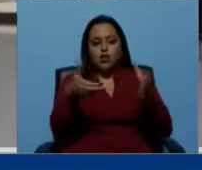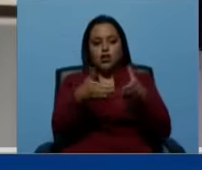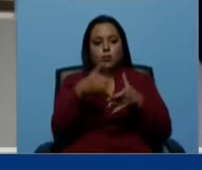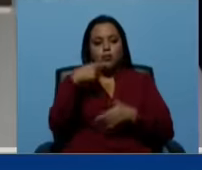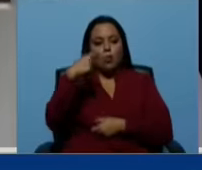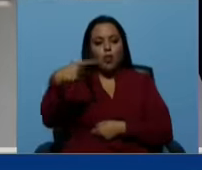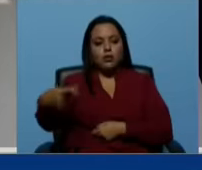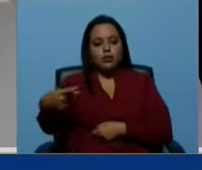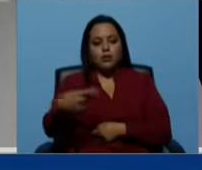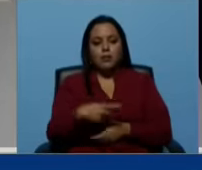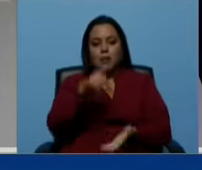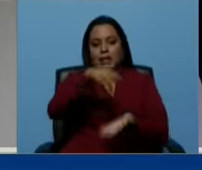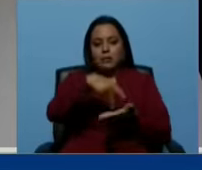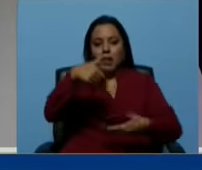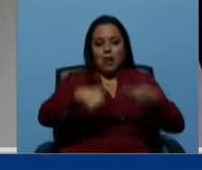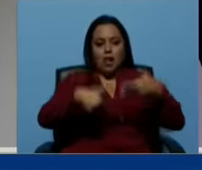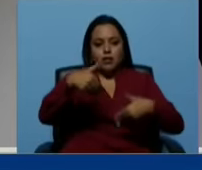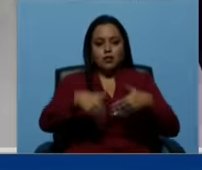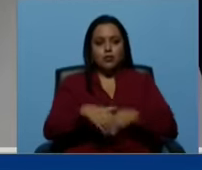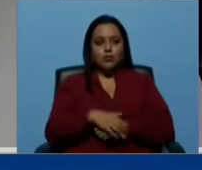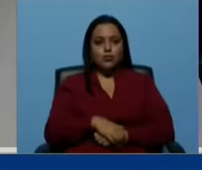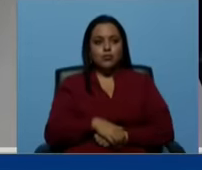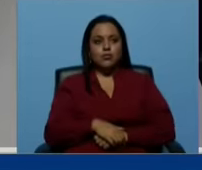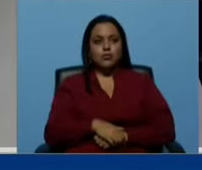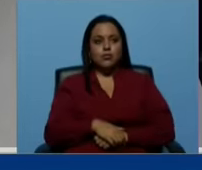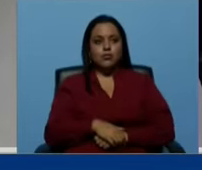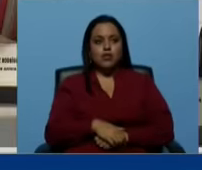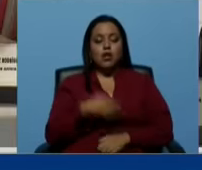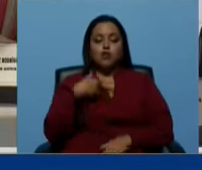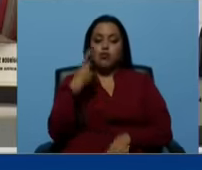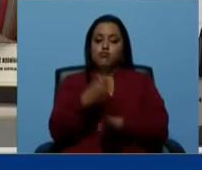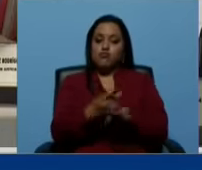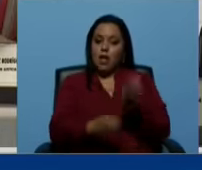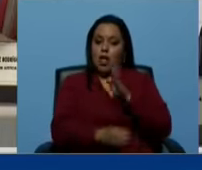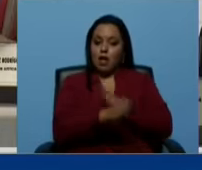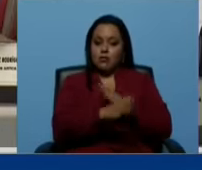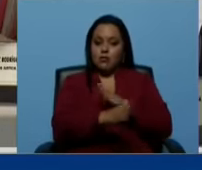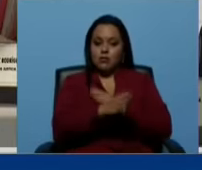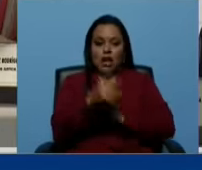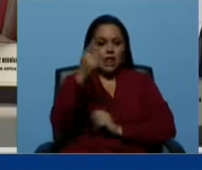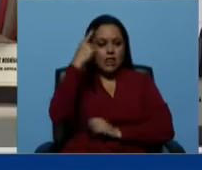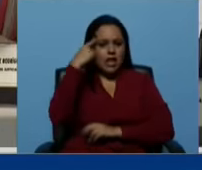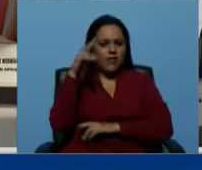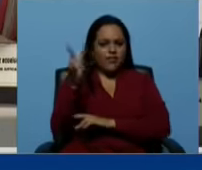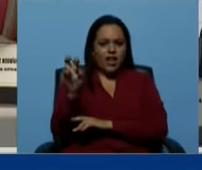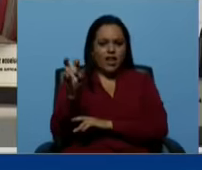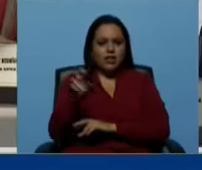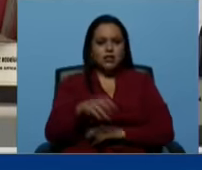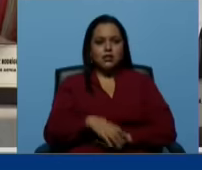participaron en las elecciones. A mí me toca ir el viernes.